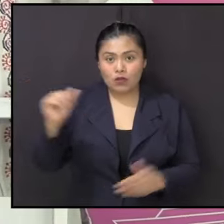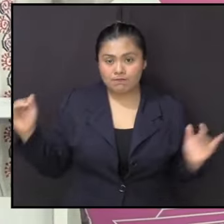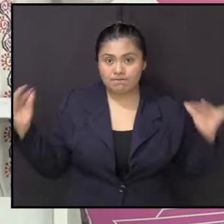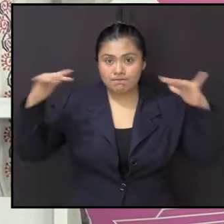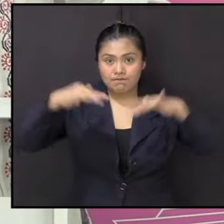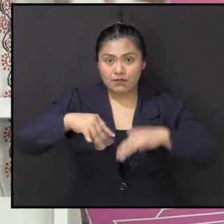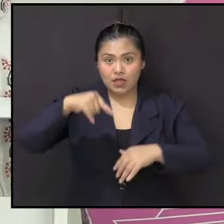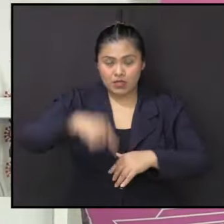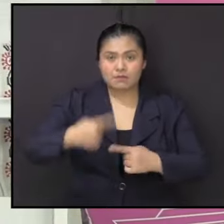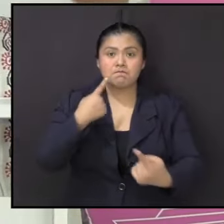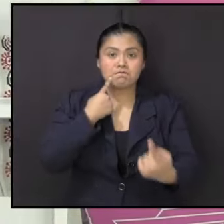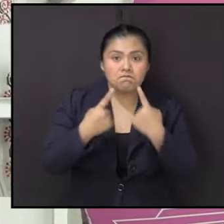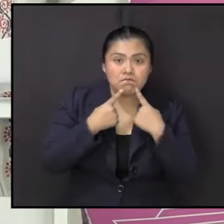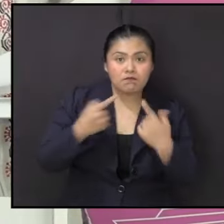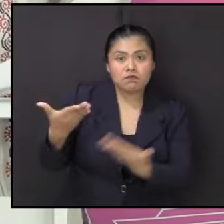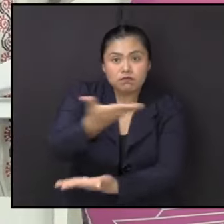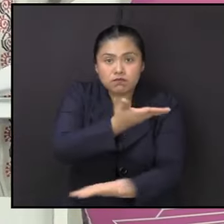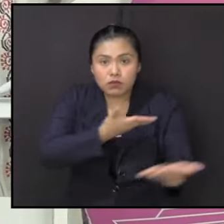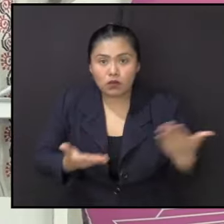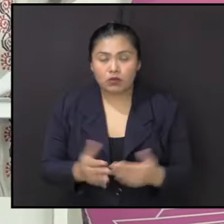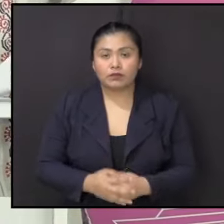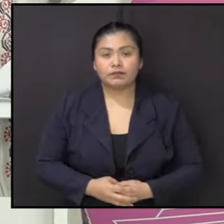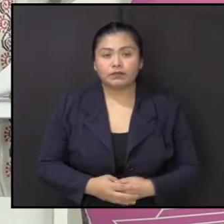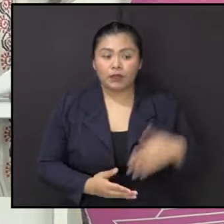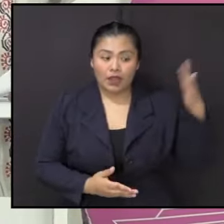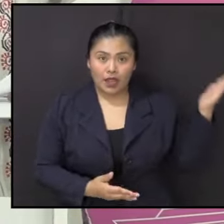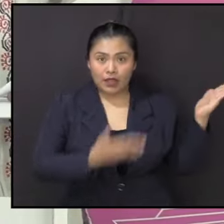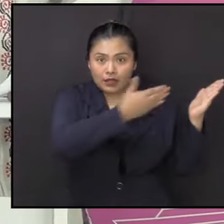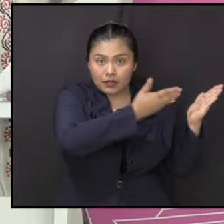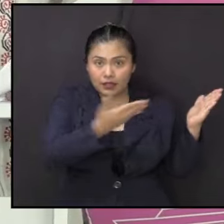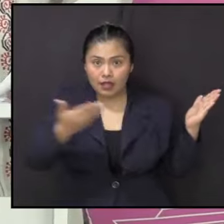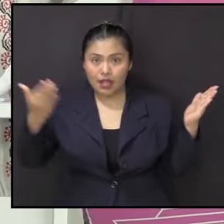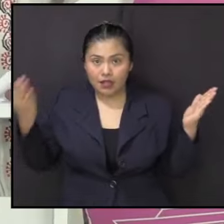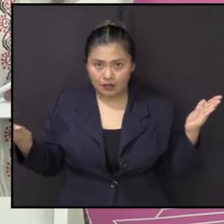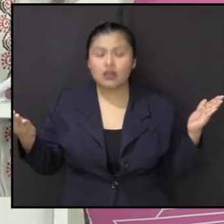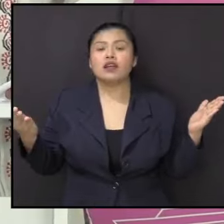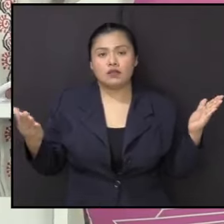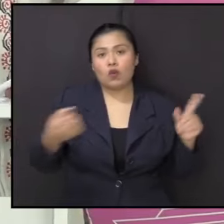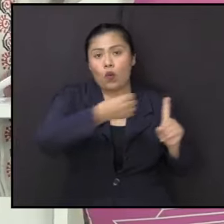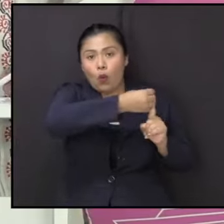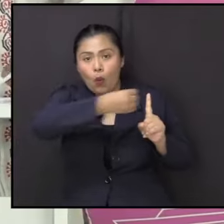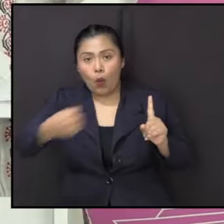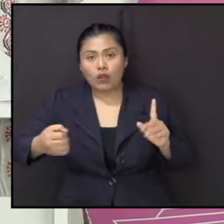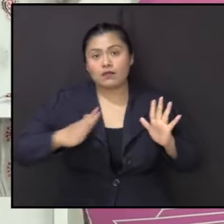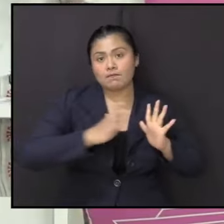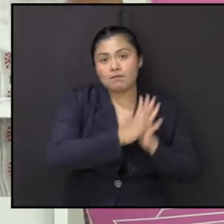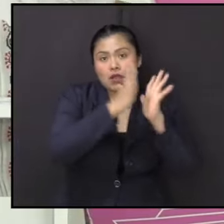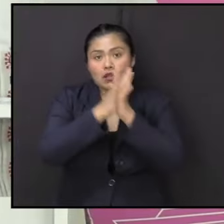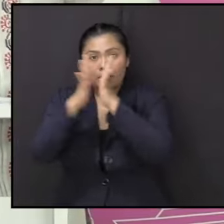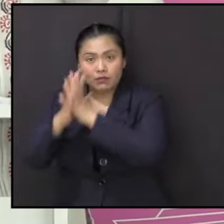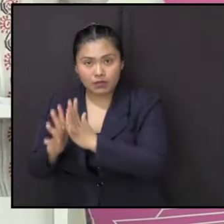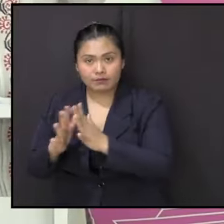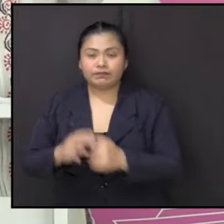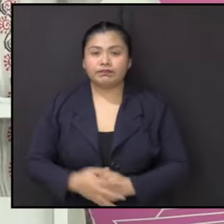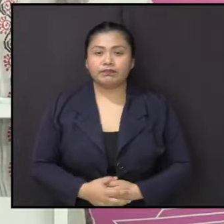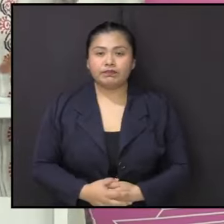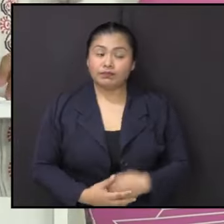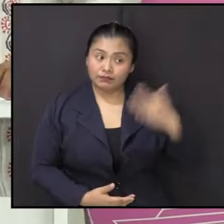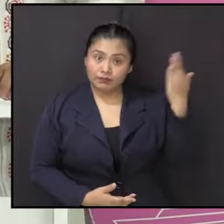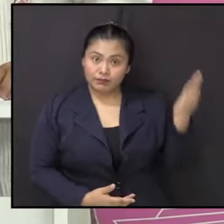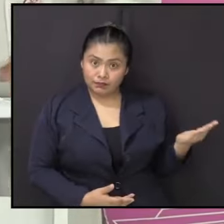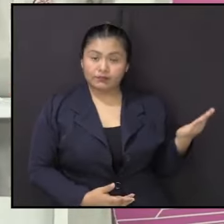debate. Les presentaremos de izquierda a derecha de acuerdo al orden de participación previamente sorteado. Iniciamos con